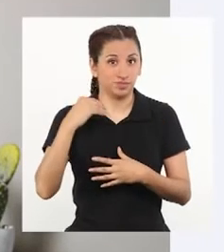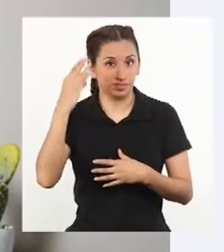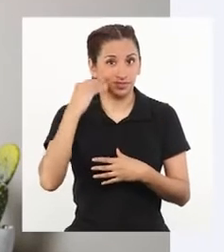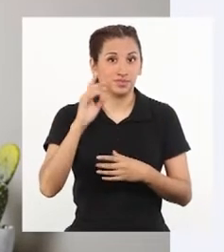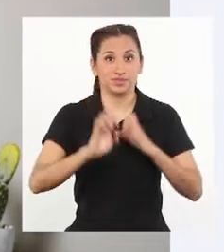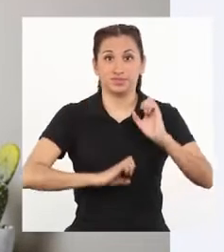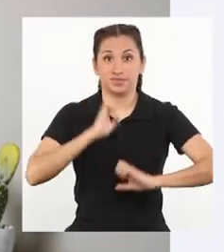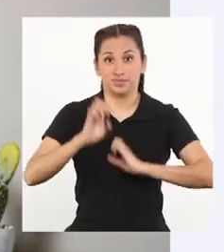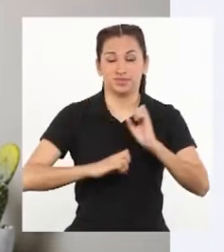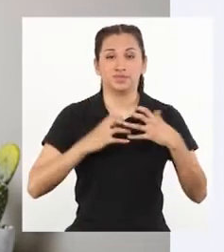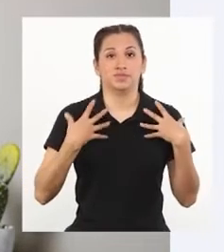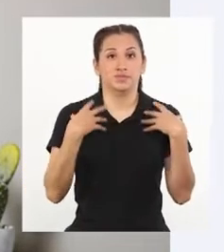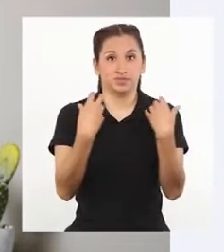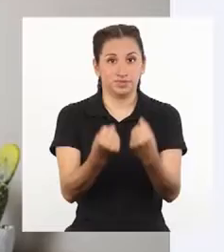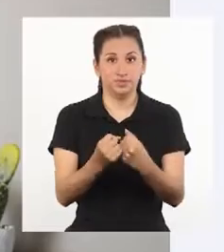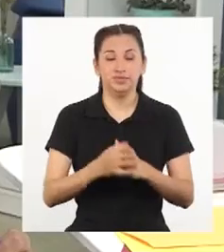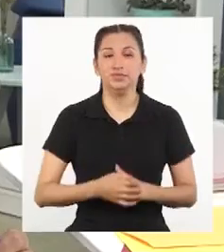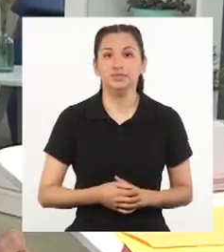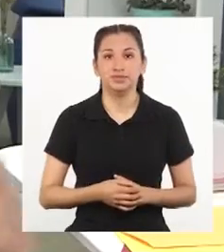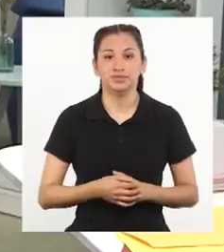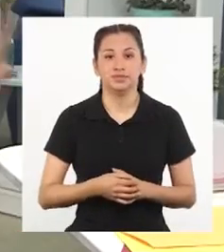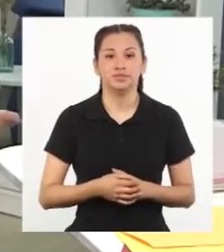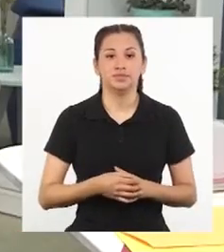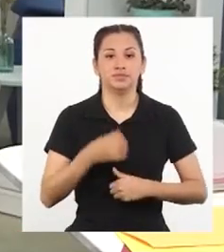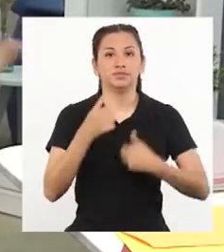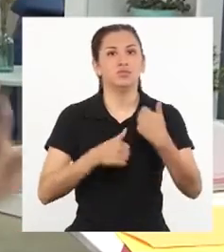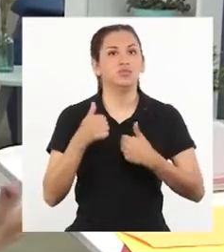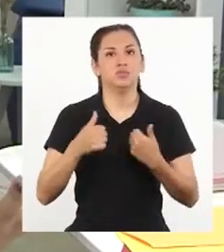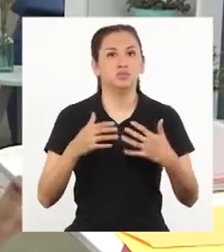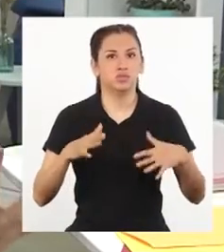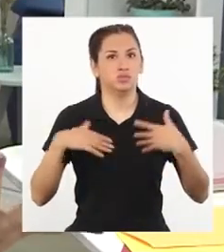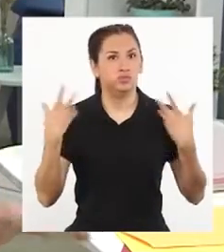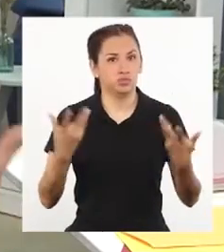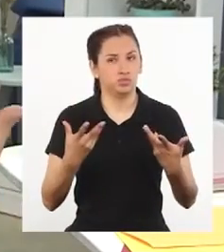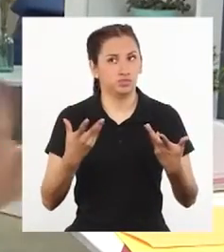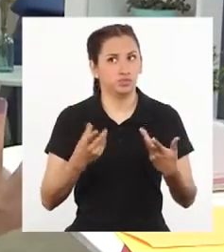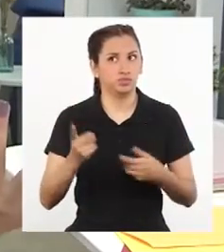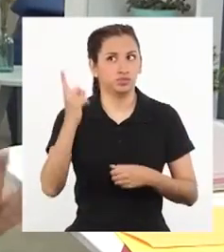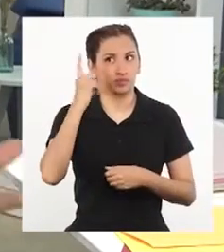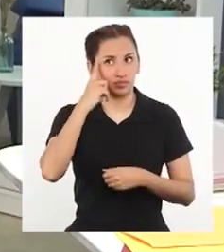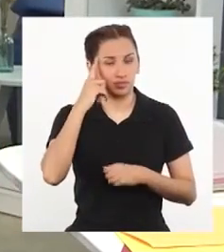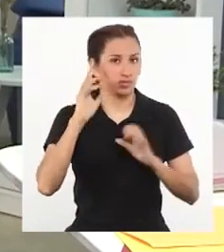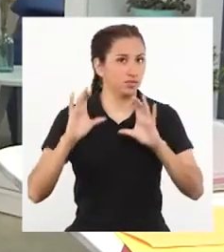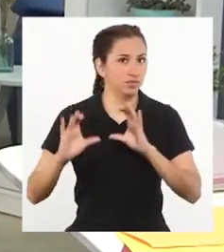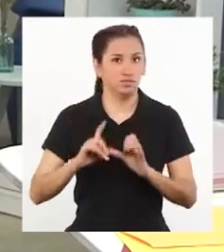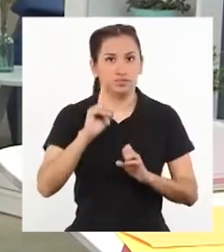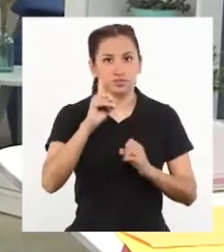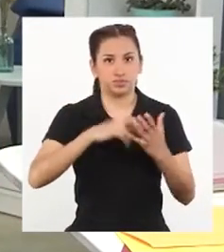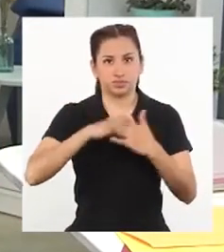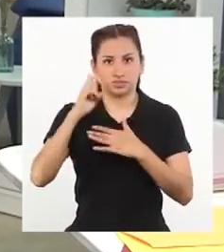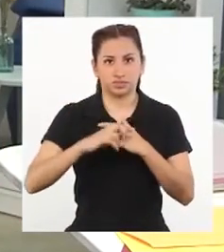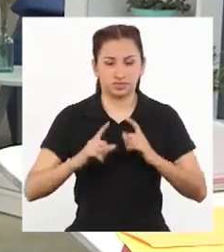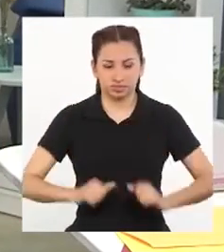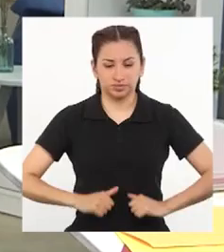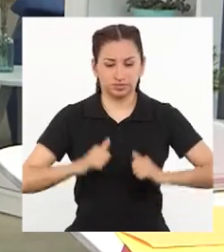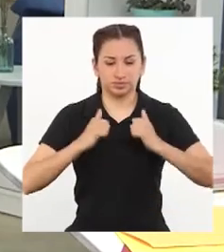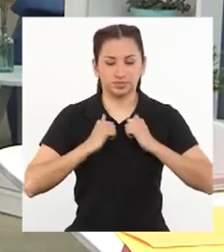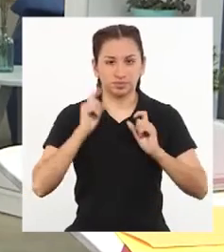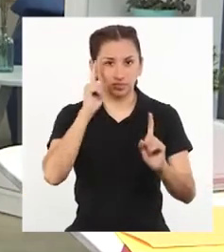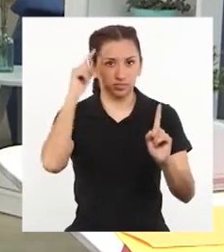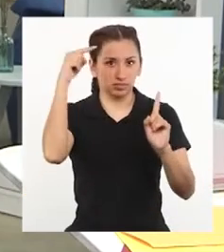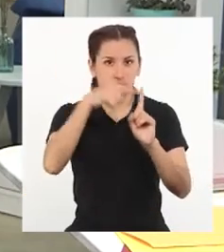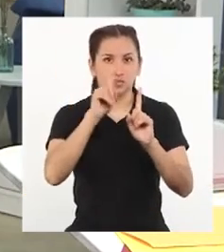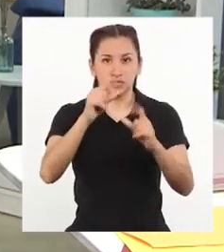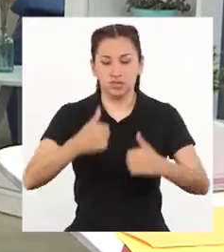poder experimentar emociones saludables. ¿Qué cuestiones debemos considerar para trazar un plan de vida y